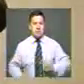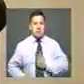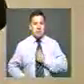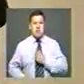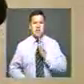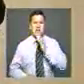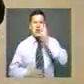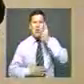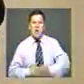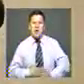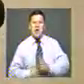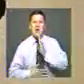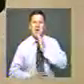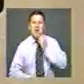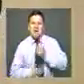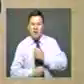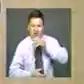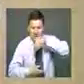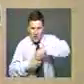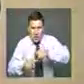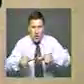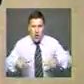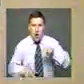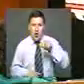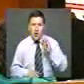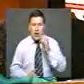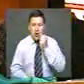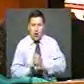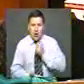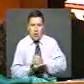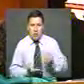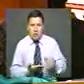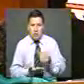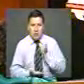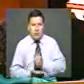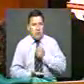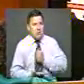¿Quiénes son los jueces y los notarios competentes? El juez municipal,